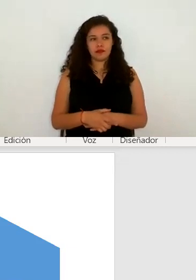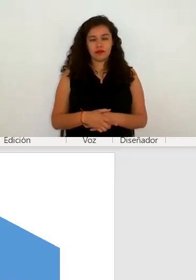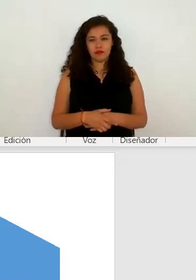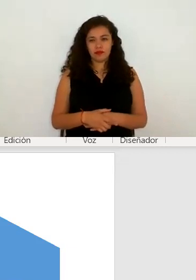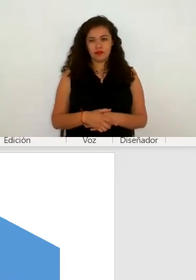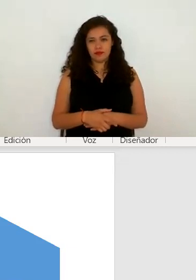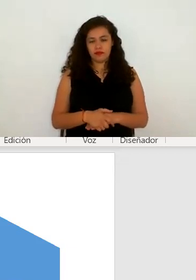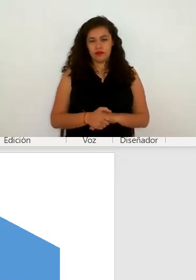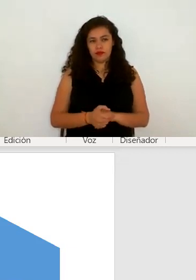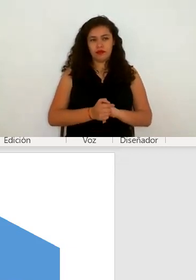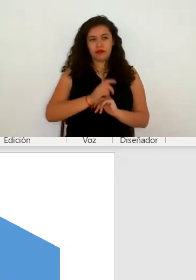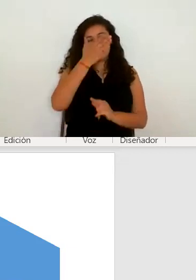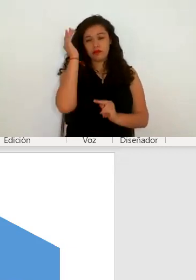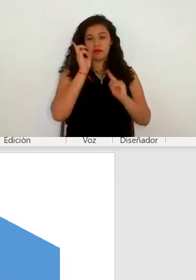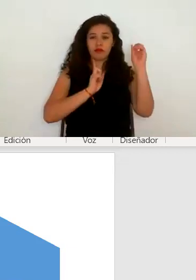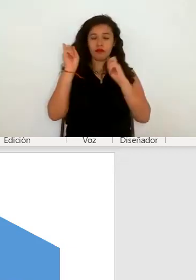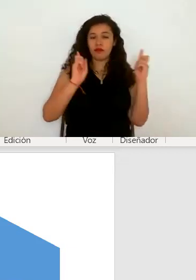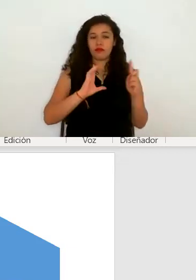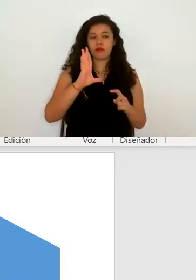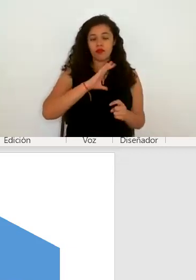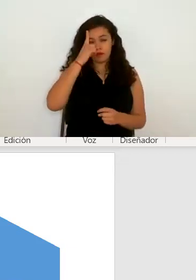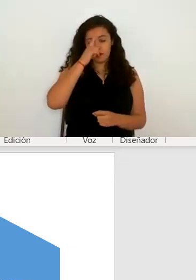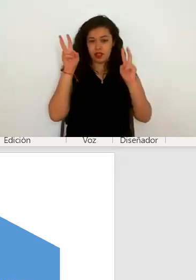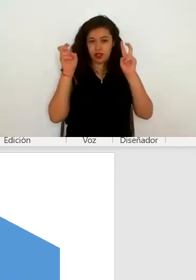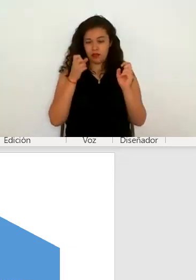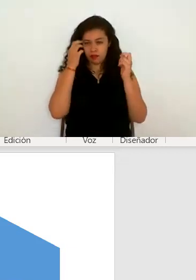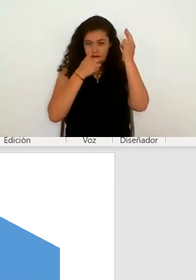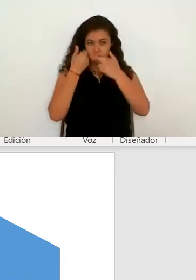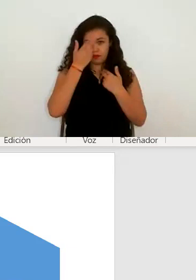tengan alguna duda referente ahorita al tema